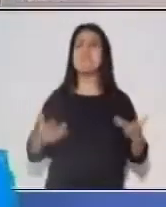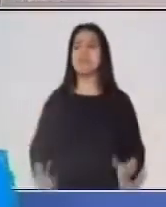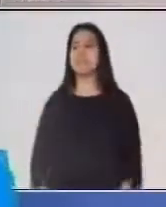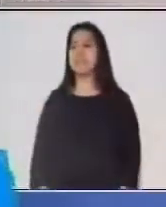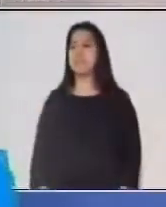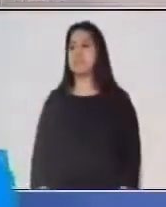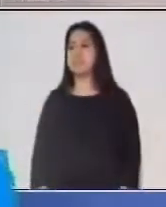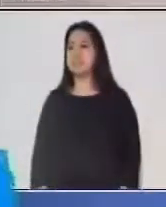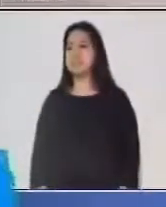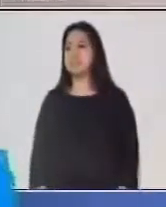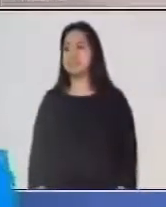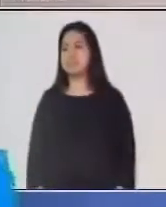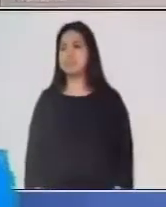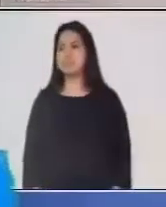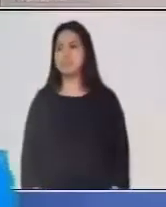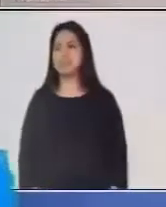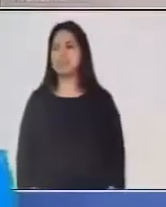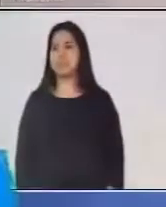como